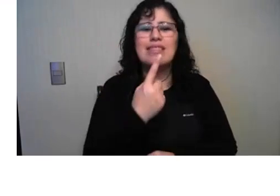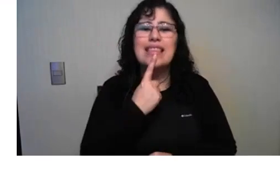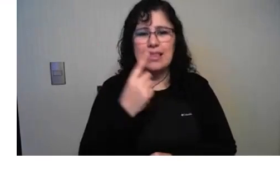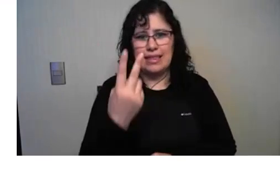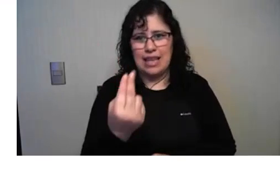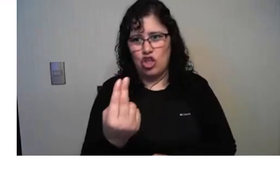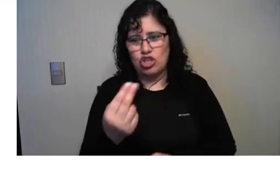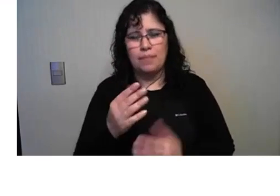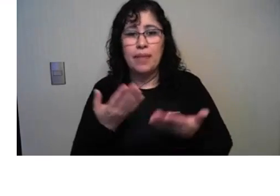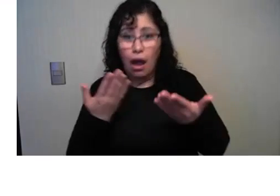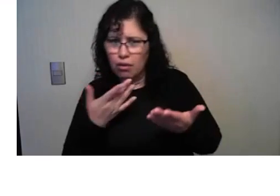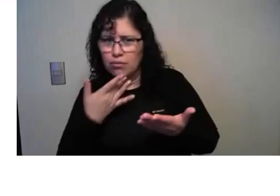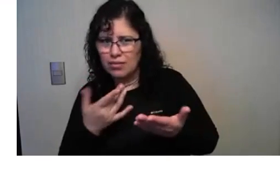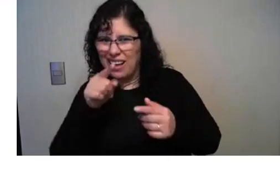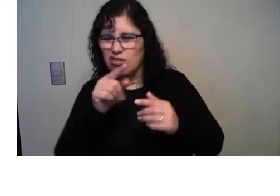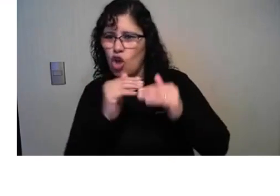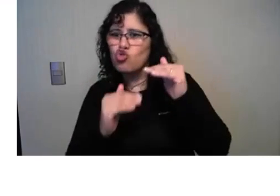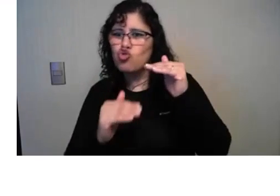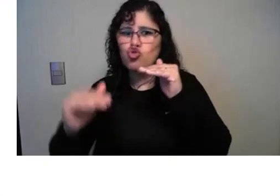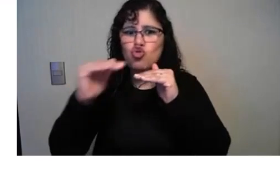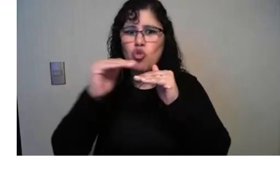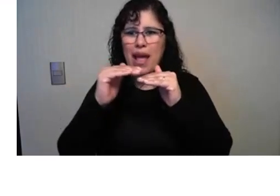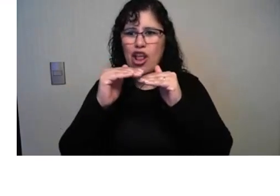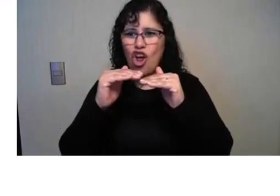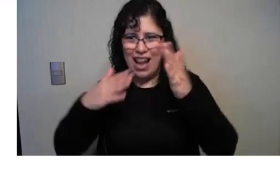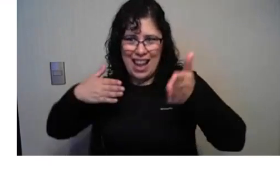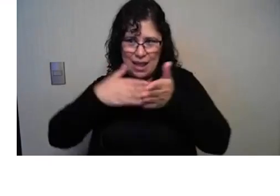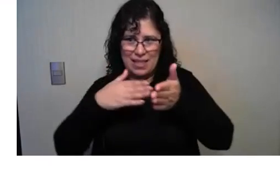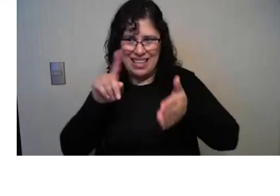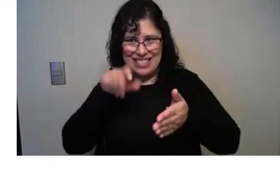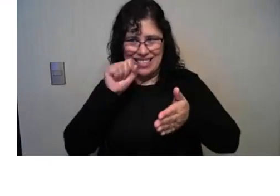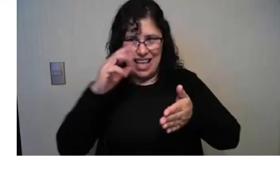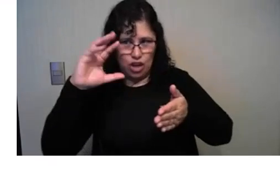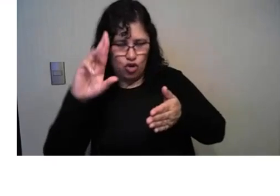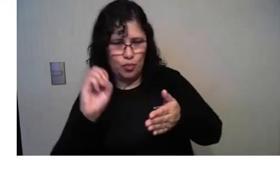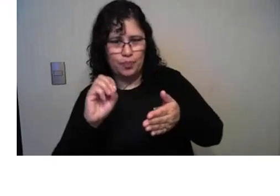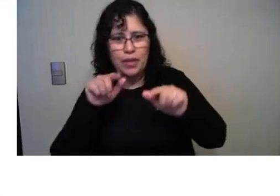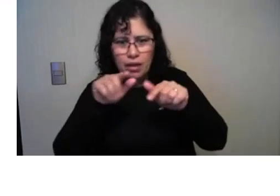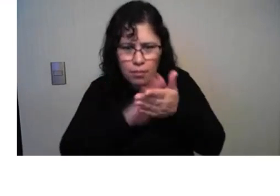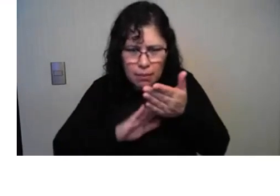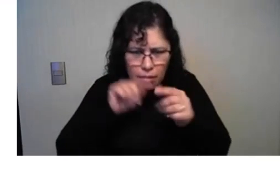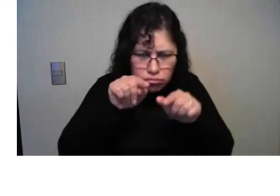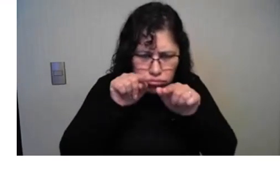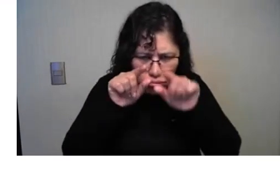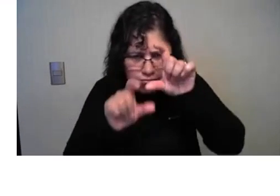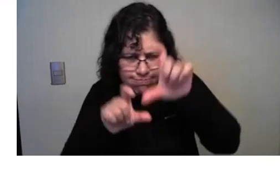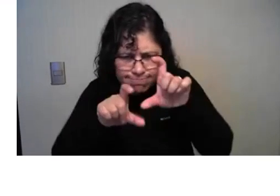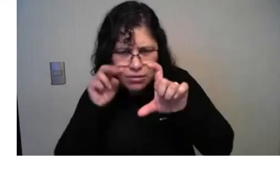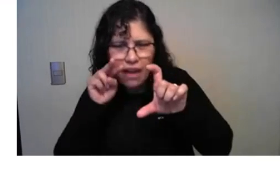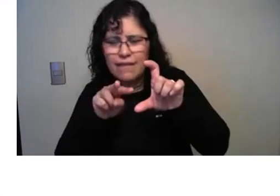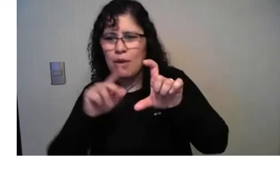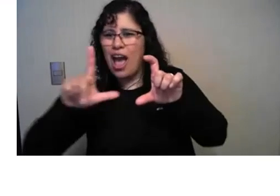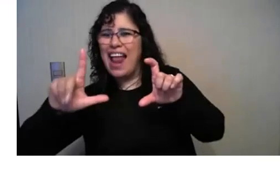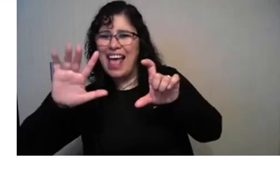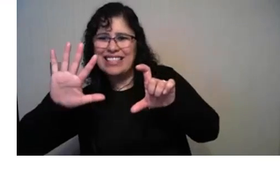sabemos que este es el límite superior del sacro. Por tanto, a este nivel encontramos L5.